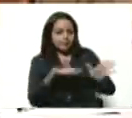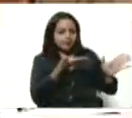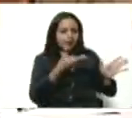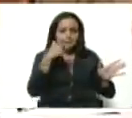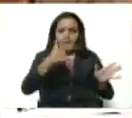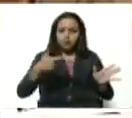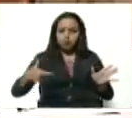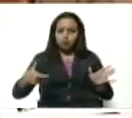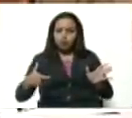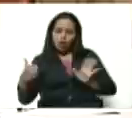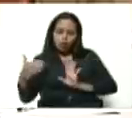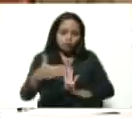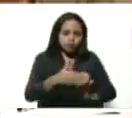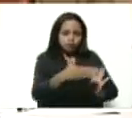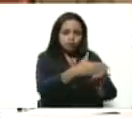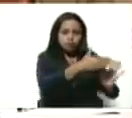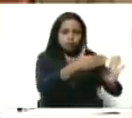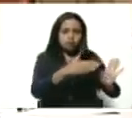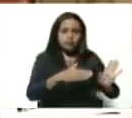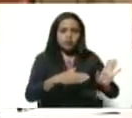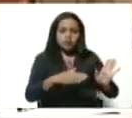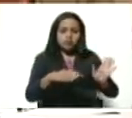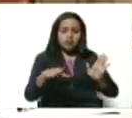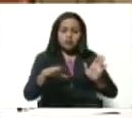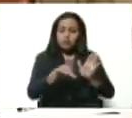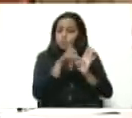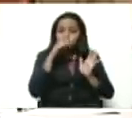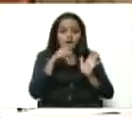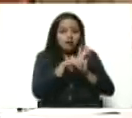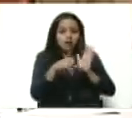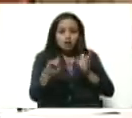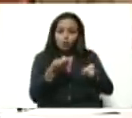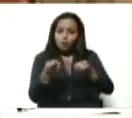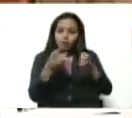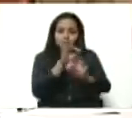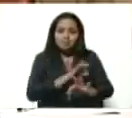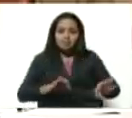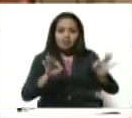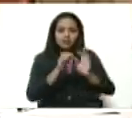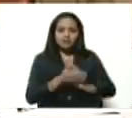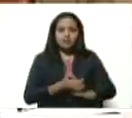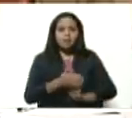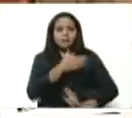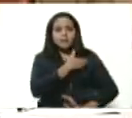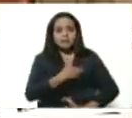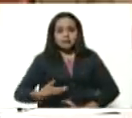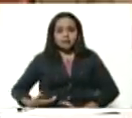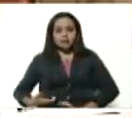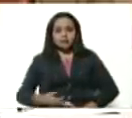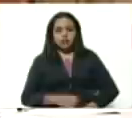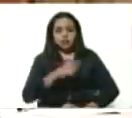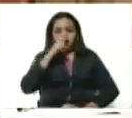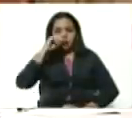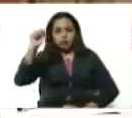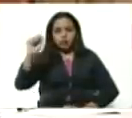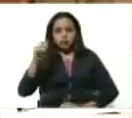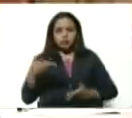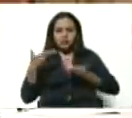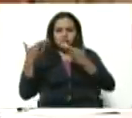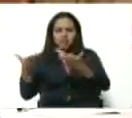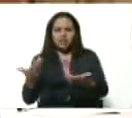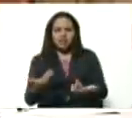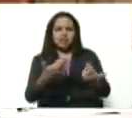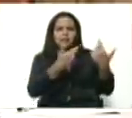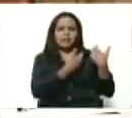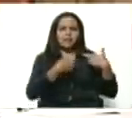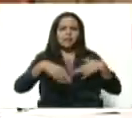nacionales por estas truchas informales el presidente de la república dio responsabilidad especial